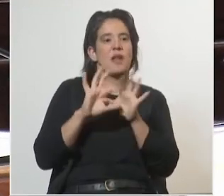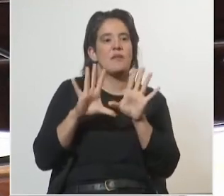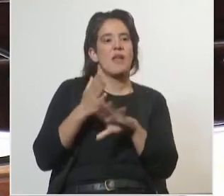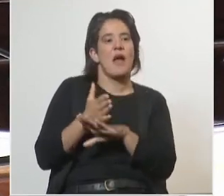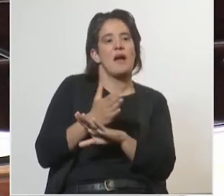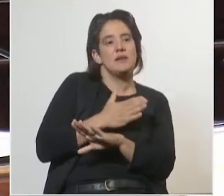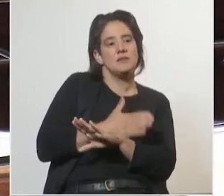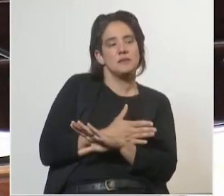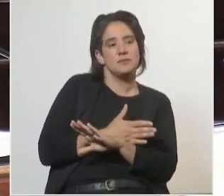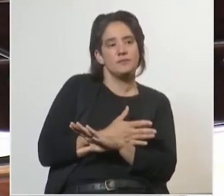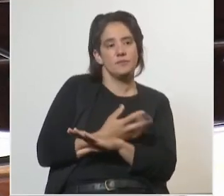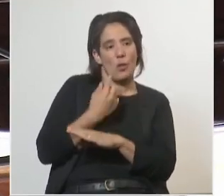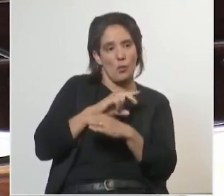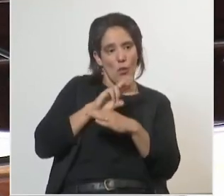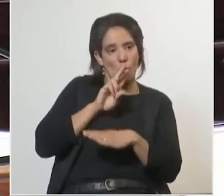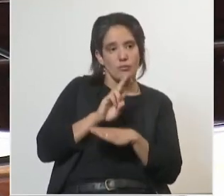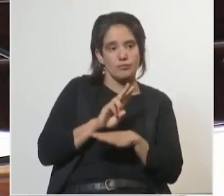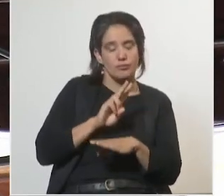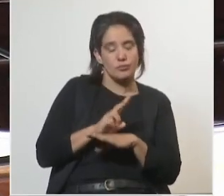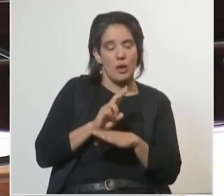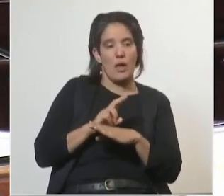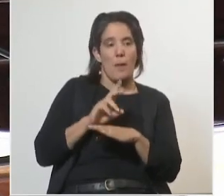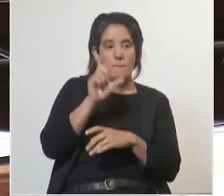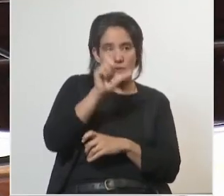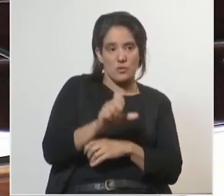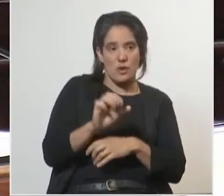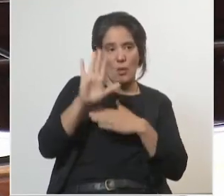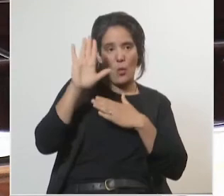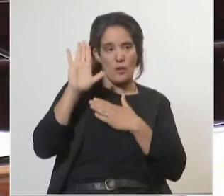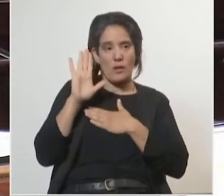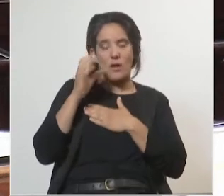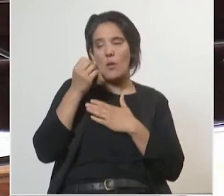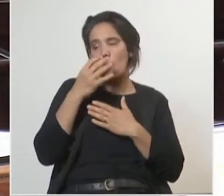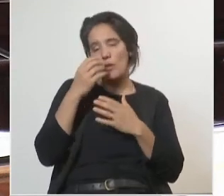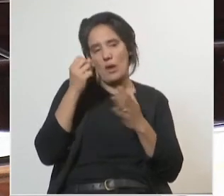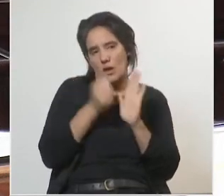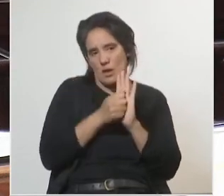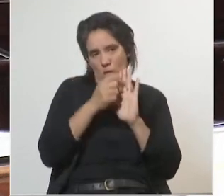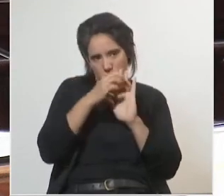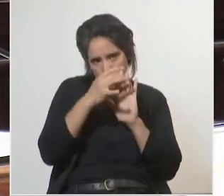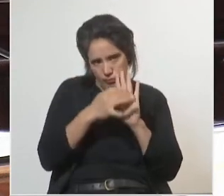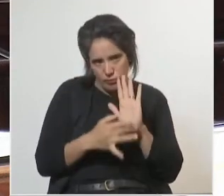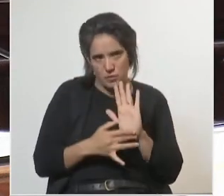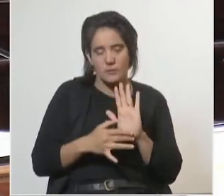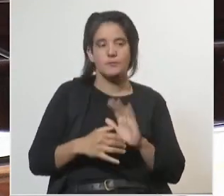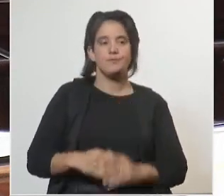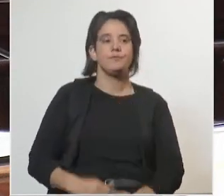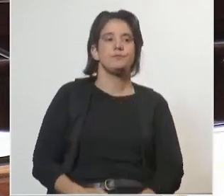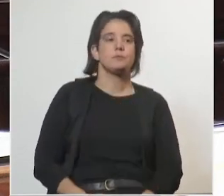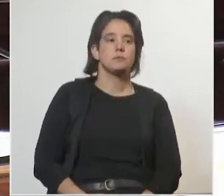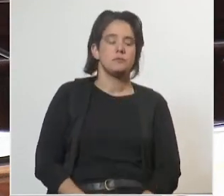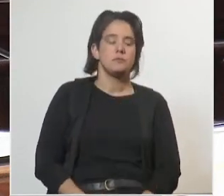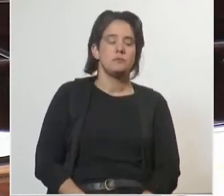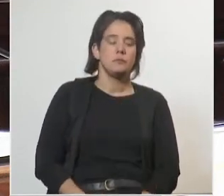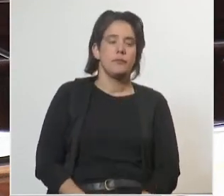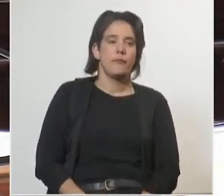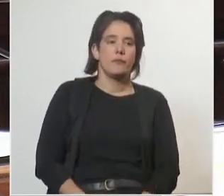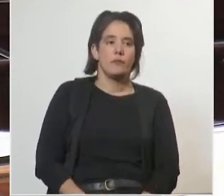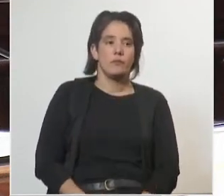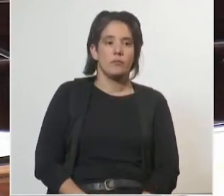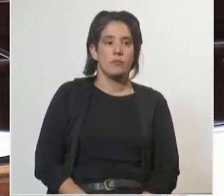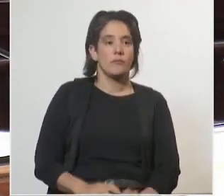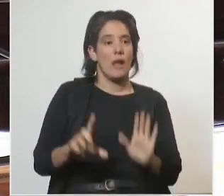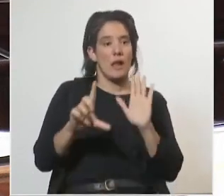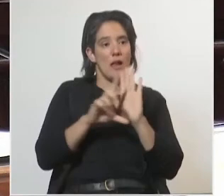libertad provisional bajo caución juratoria a los procesados comprendidos en el artículo 1 de esta ley. La